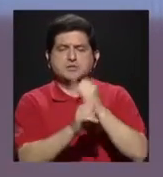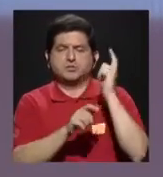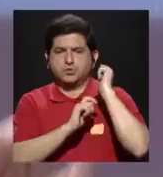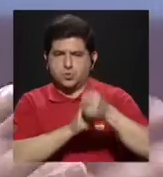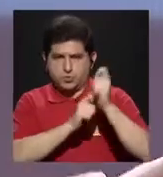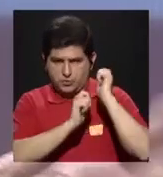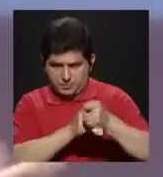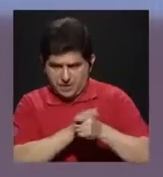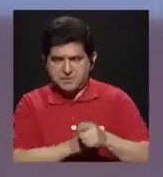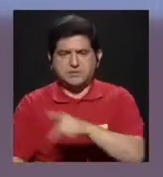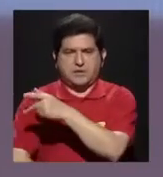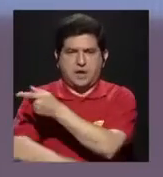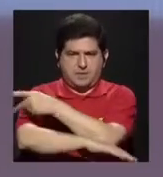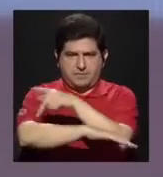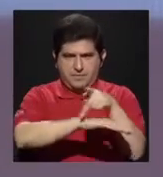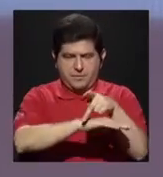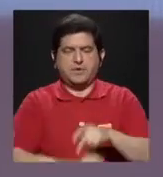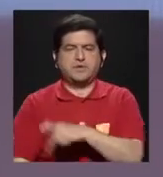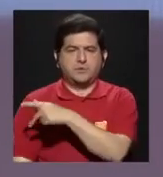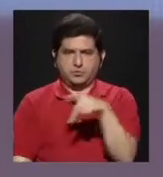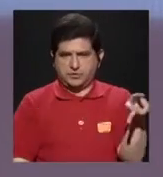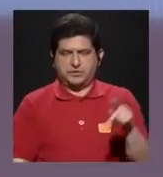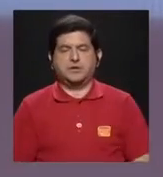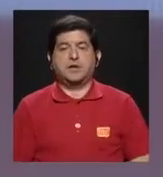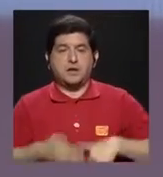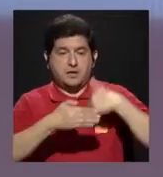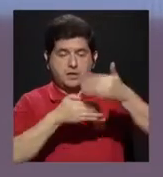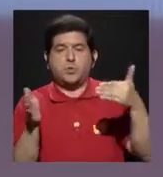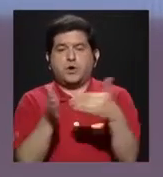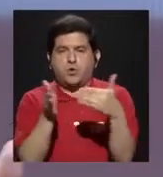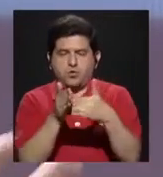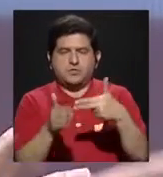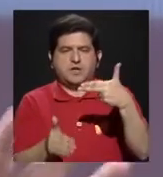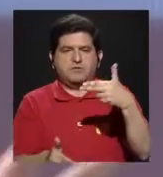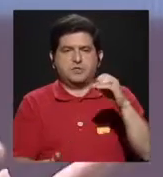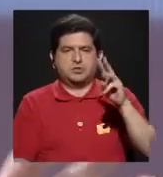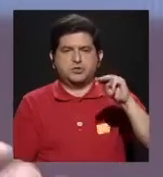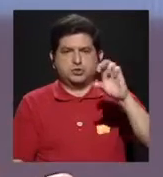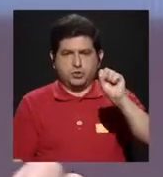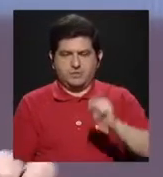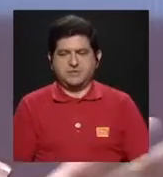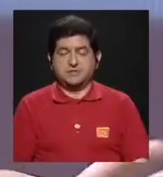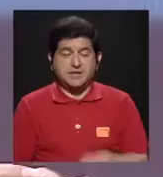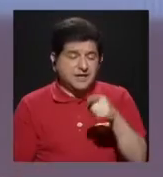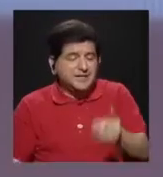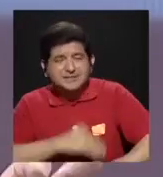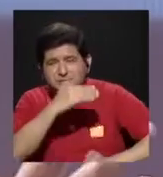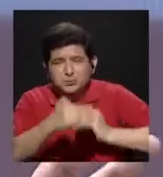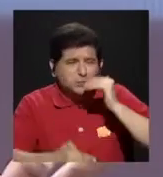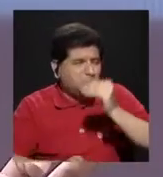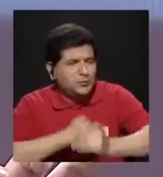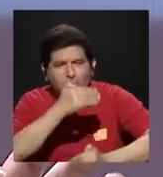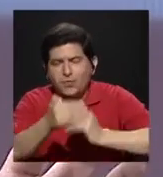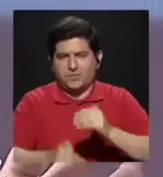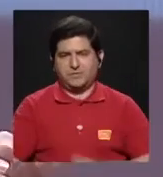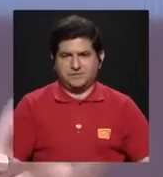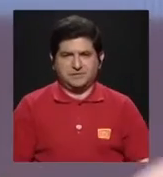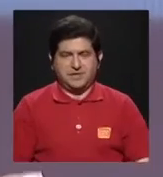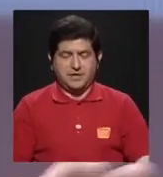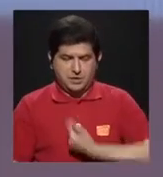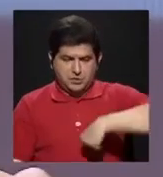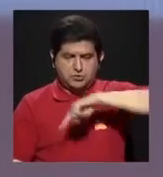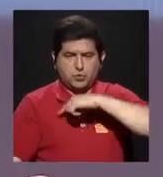Arenas para finalmente regresar a Chomes. Entonces, son como procesos que las